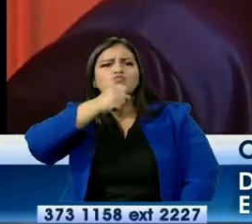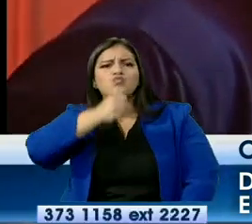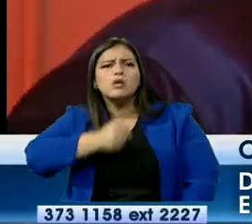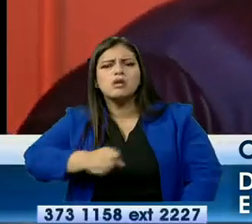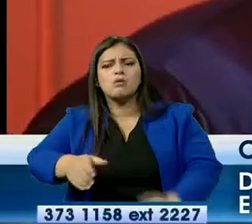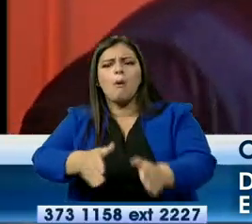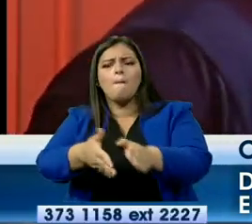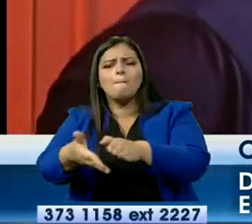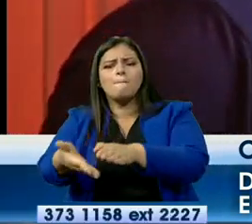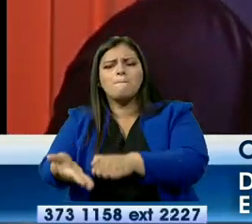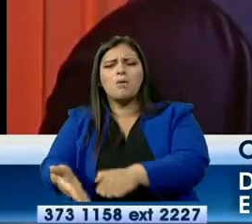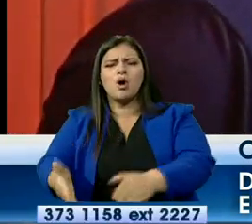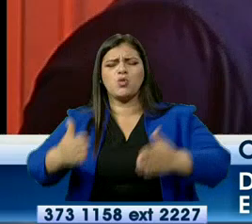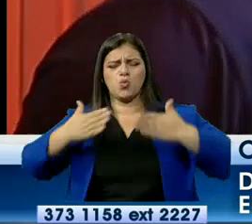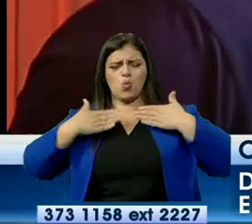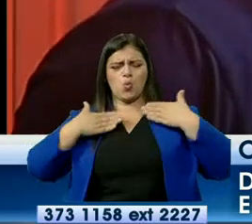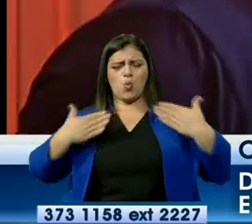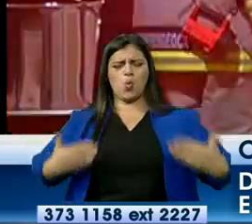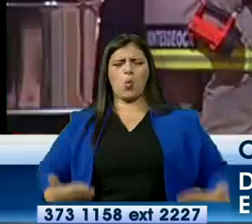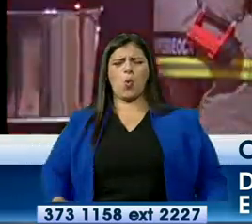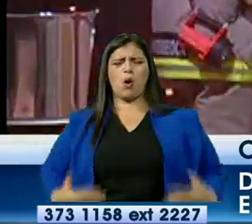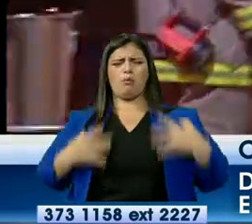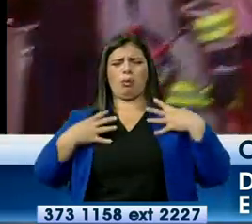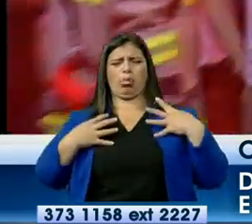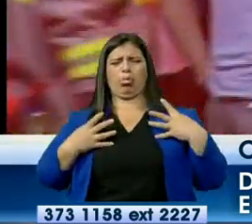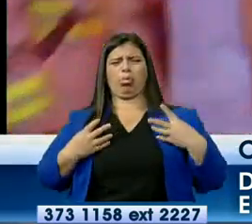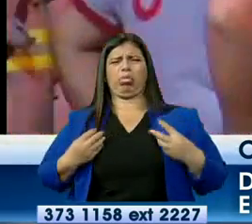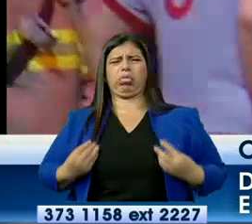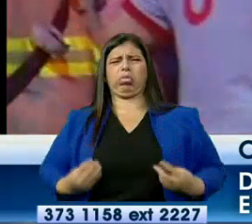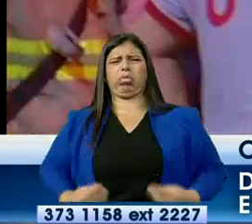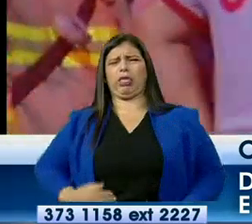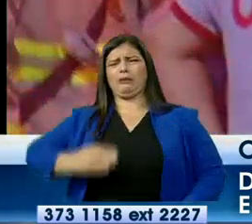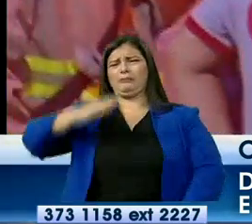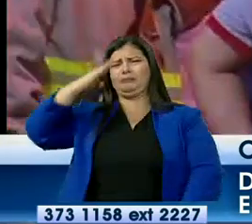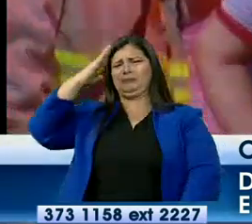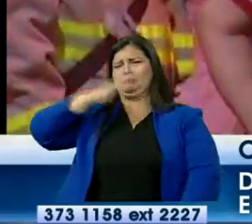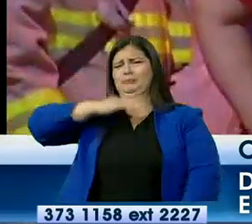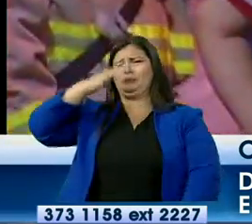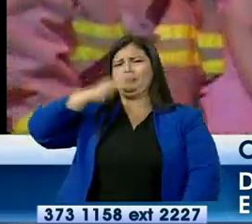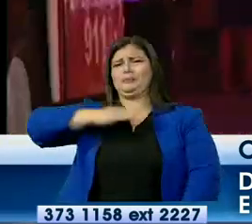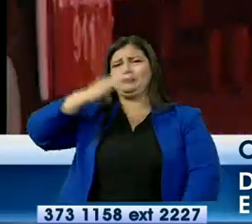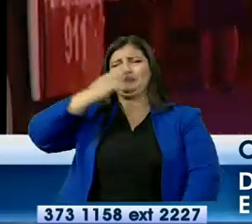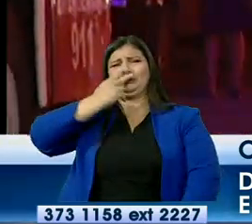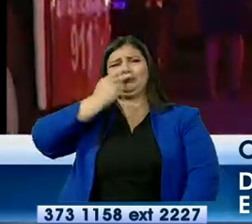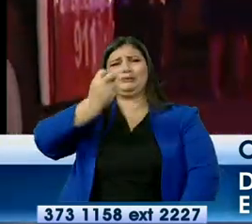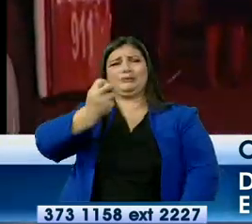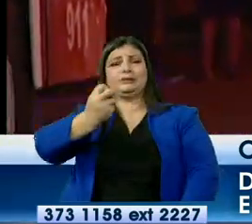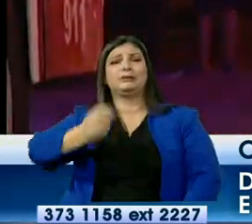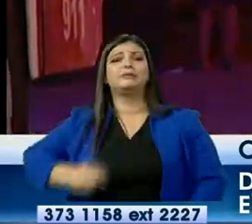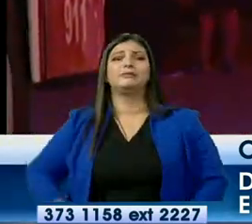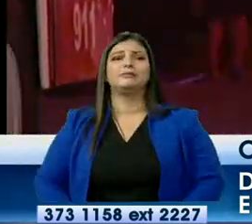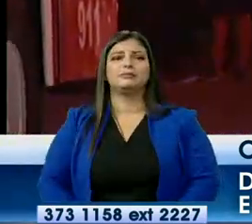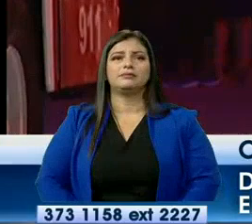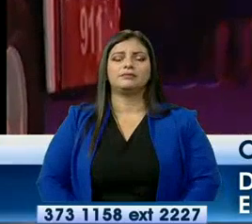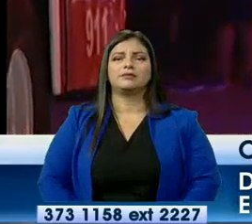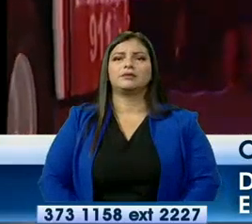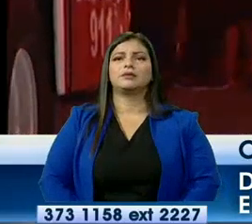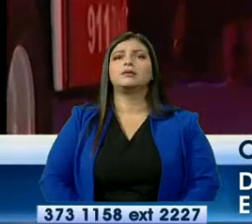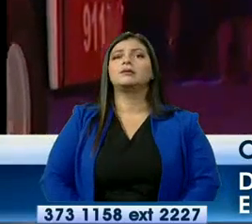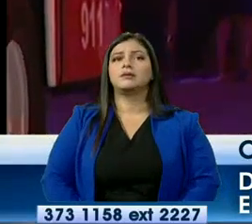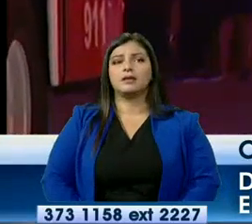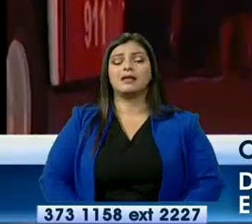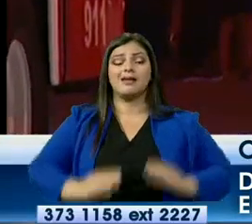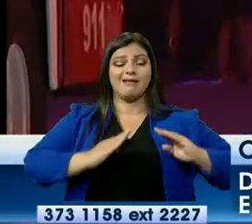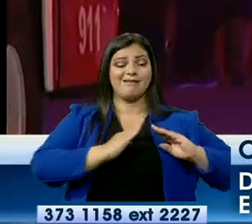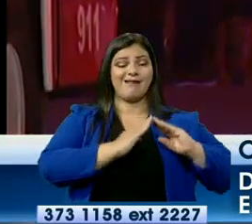Y fueron precisamente los malos olores que alertaron a los moradores del sector, quienes dieron aviso inmediato a